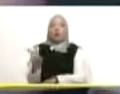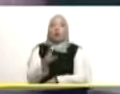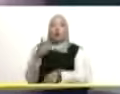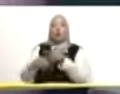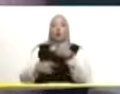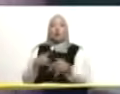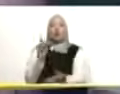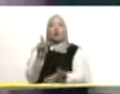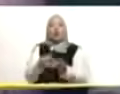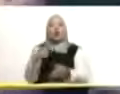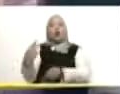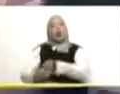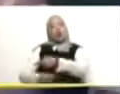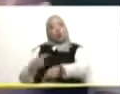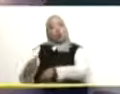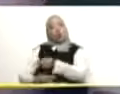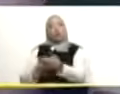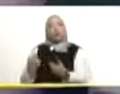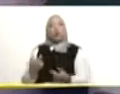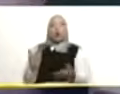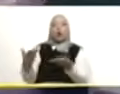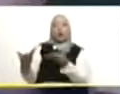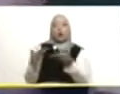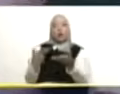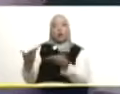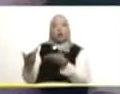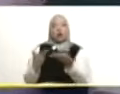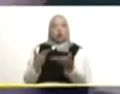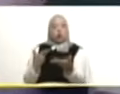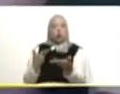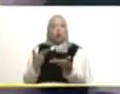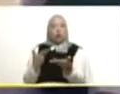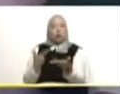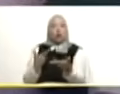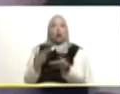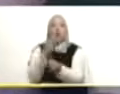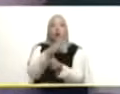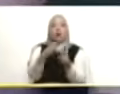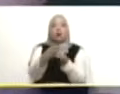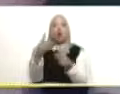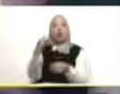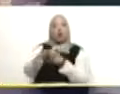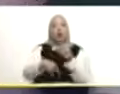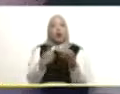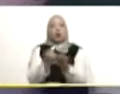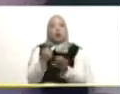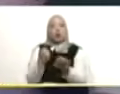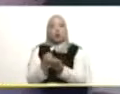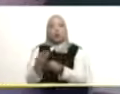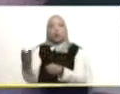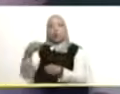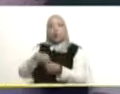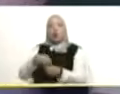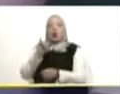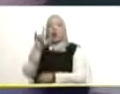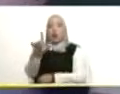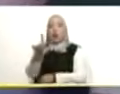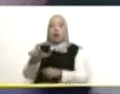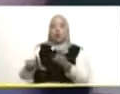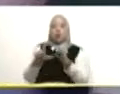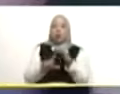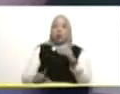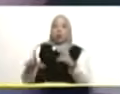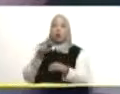una solución, sea en materia de servicios, sea en materia de infraestructura, porque en las universidades, incluso en los liceos, los